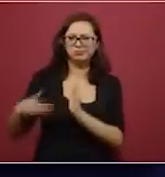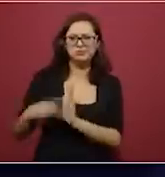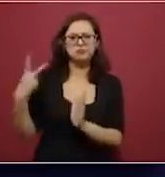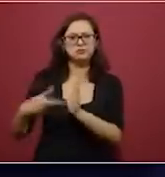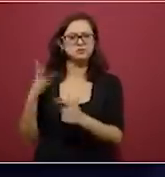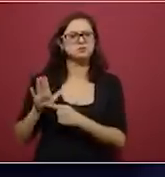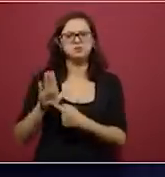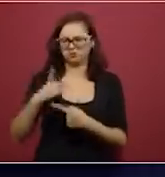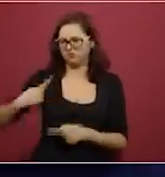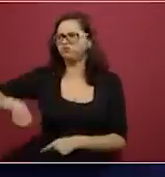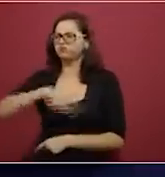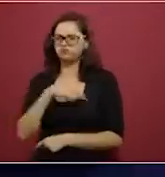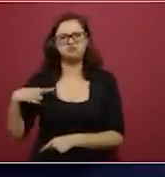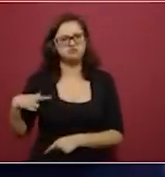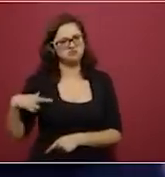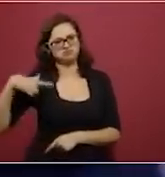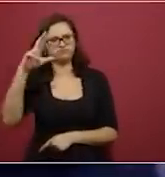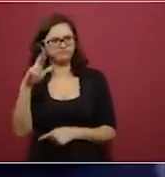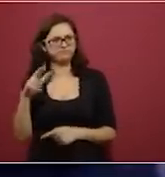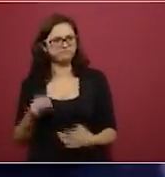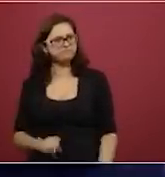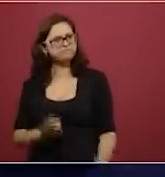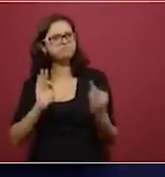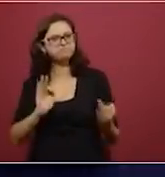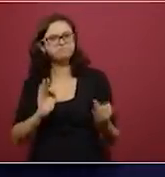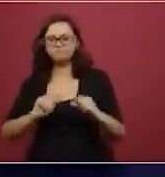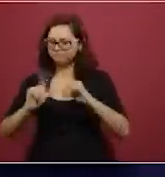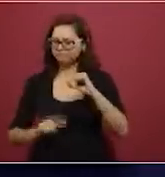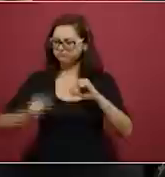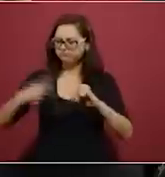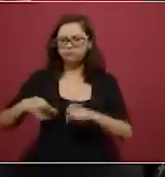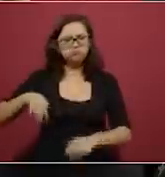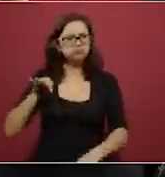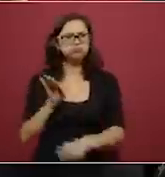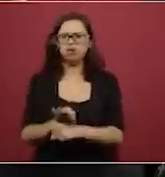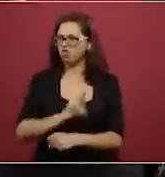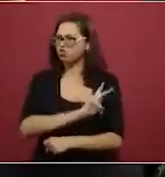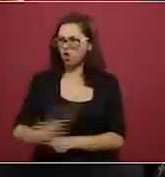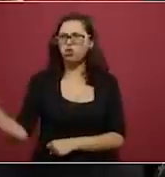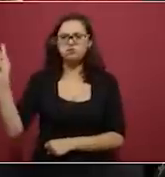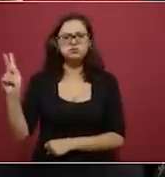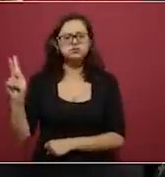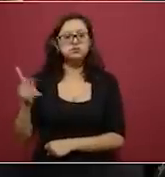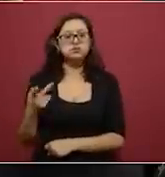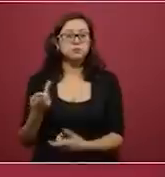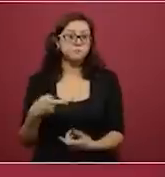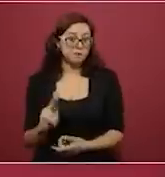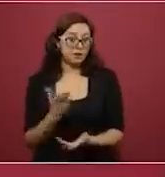y dispuestos a defender a nuestra patria pero ahora